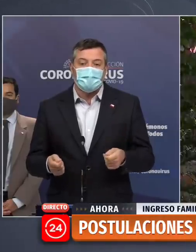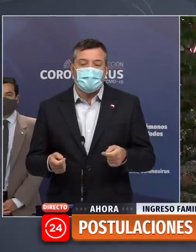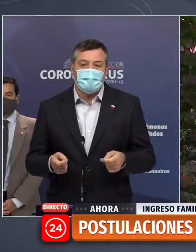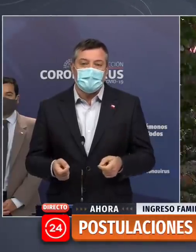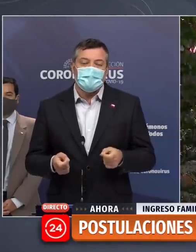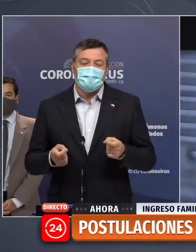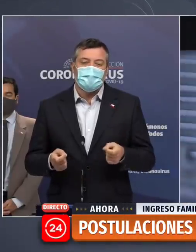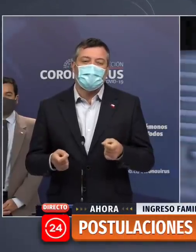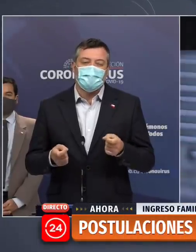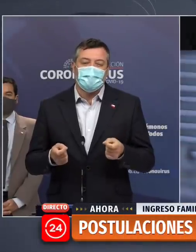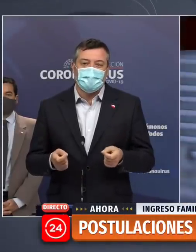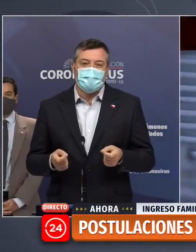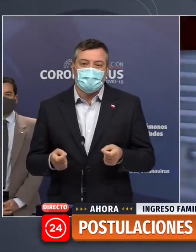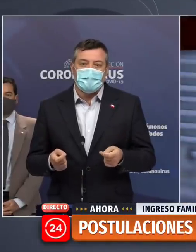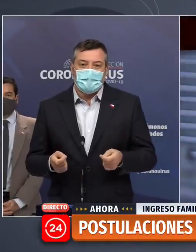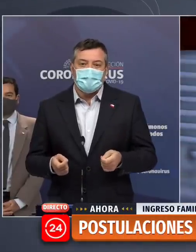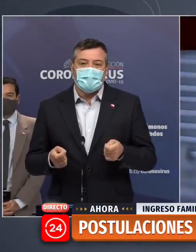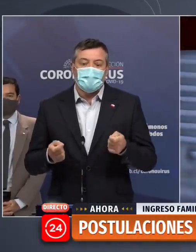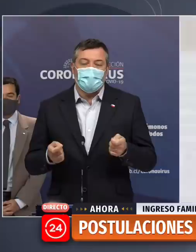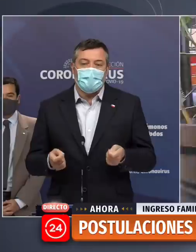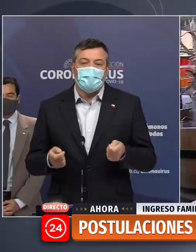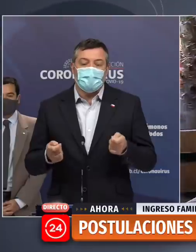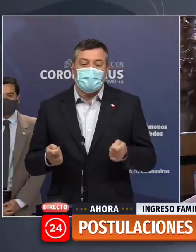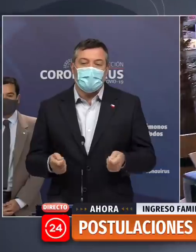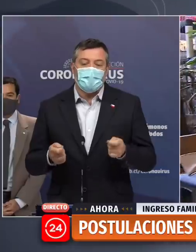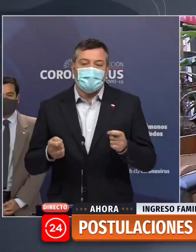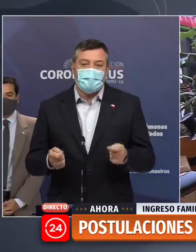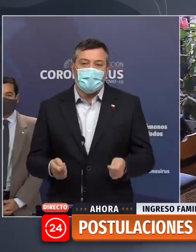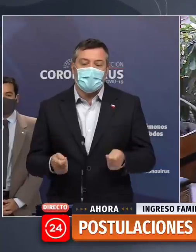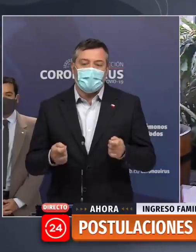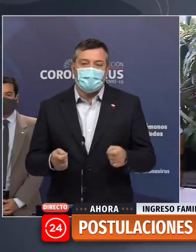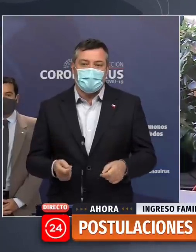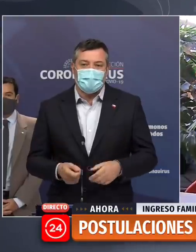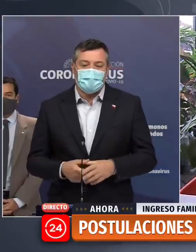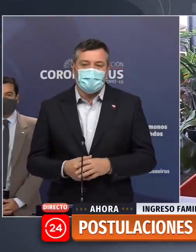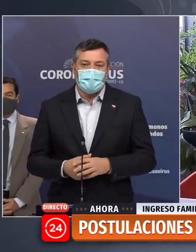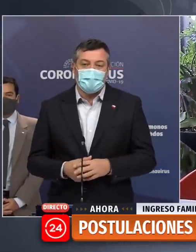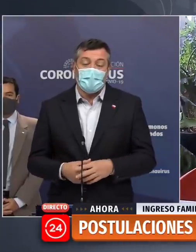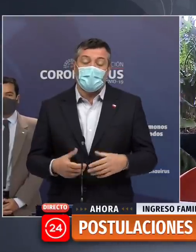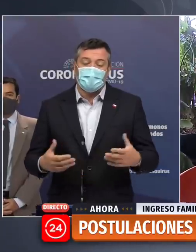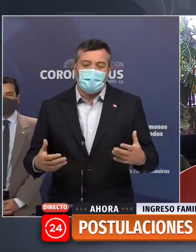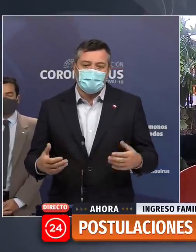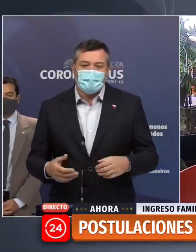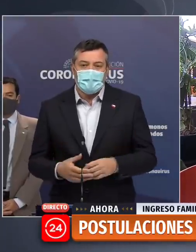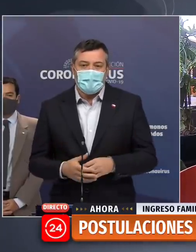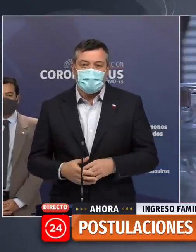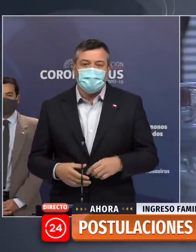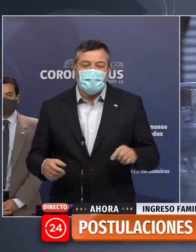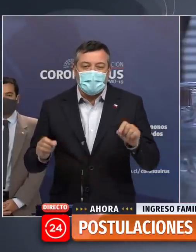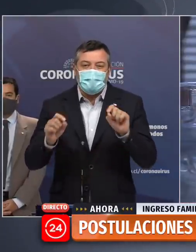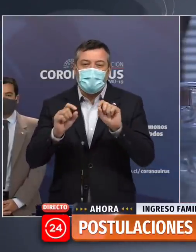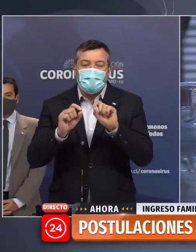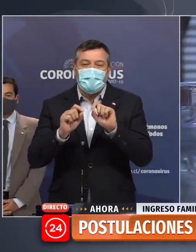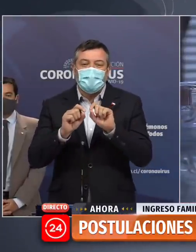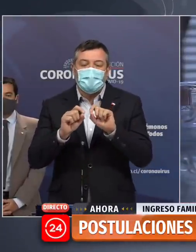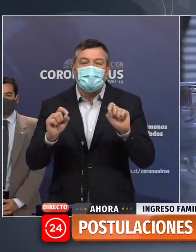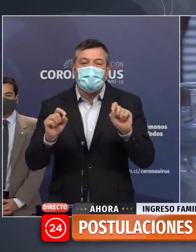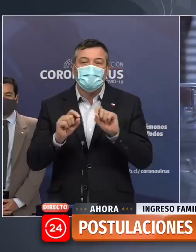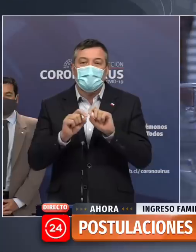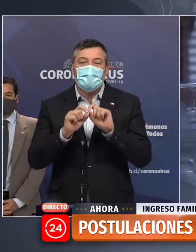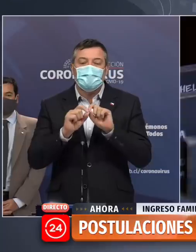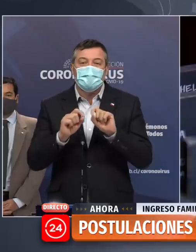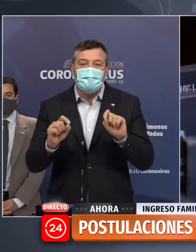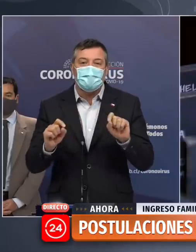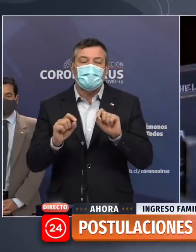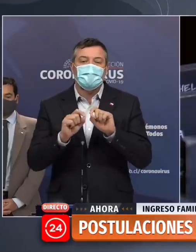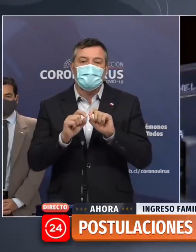apoyo llegue rápido, son tiempos sobre todo de que los gobiernos nos pongamos a trabajar a favor de los ciudadanos. Ahora, el subsecretario va a explicar cómo